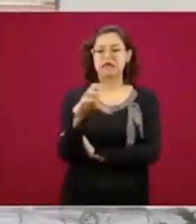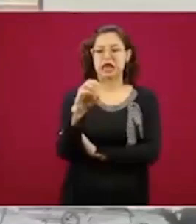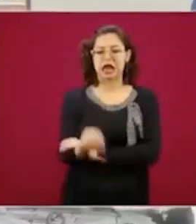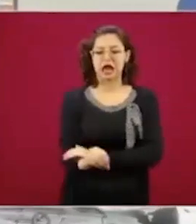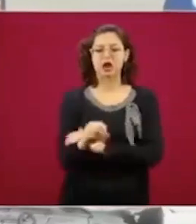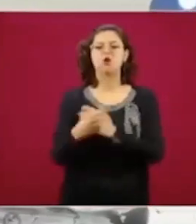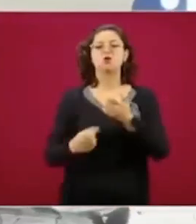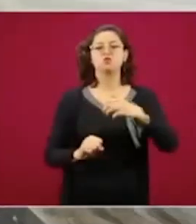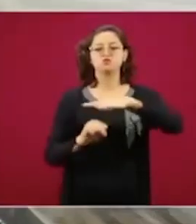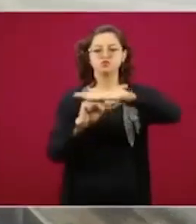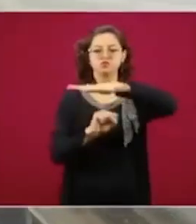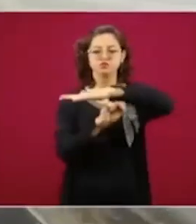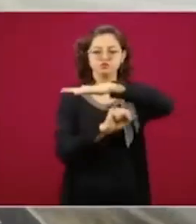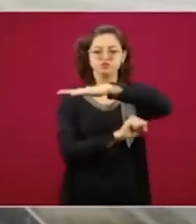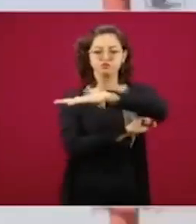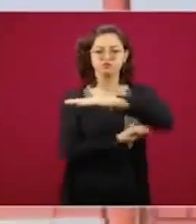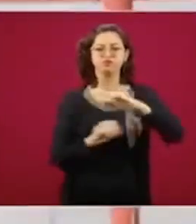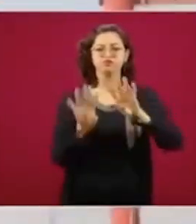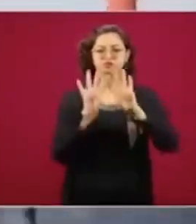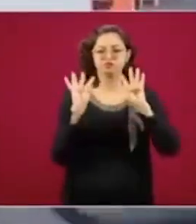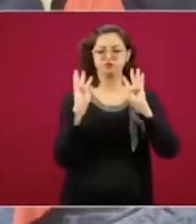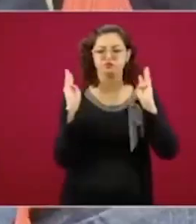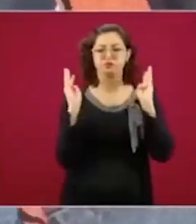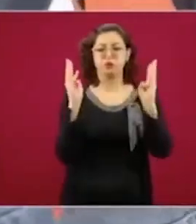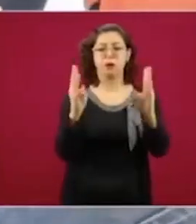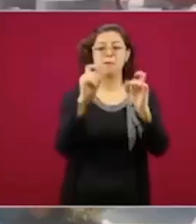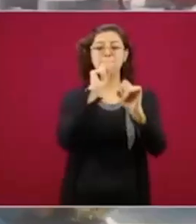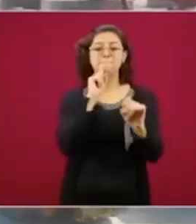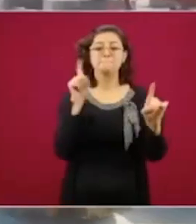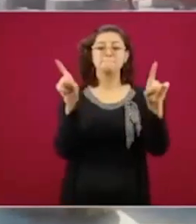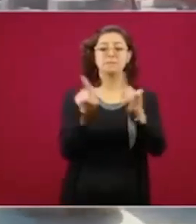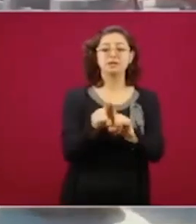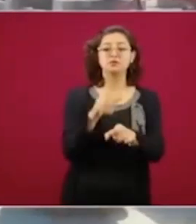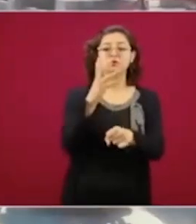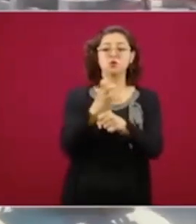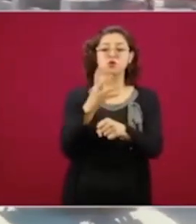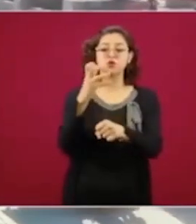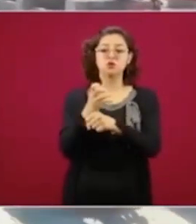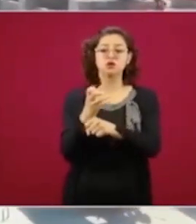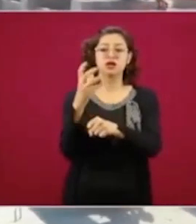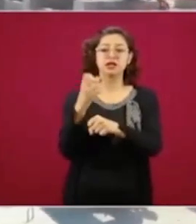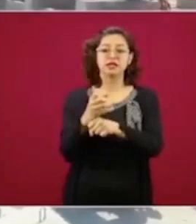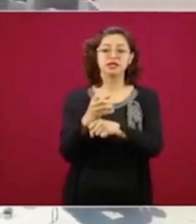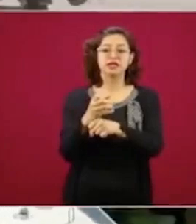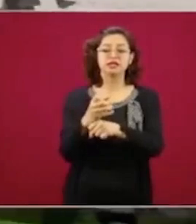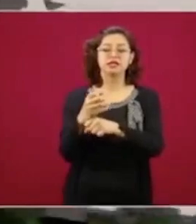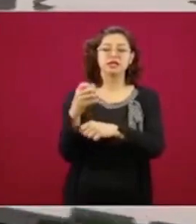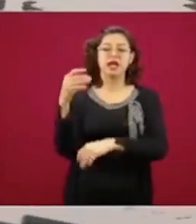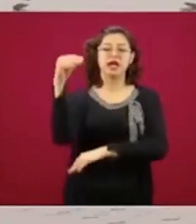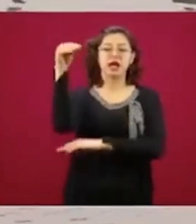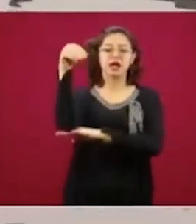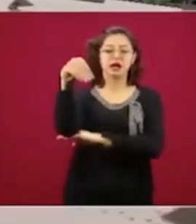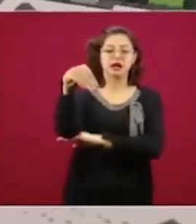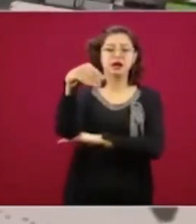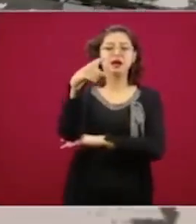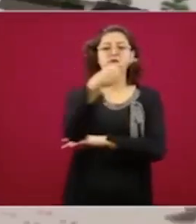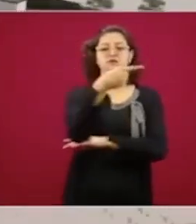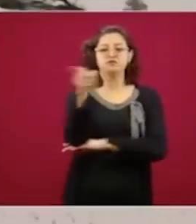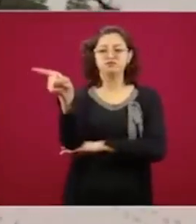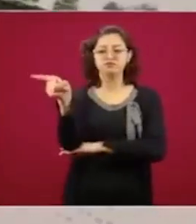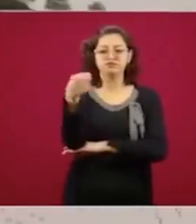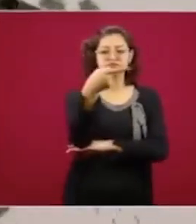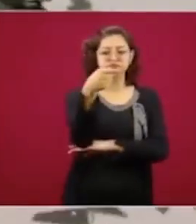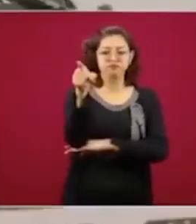espera en la parte norte y cimentación de una quinta grúa torre para incrementar la velocidad del montaje. En el estacionamiento